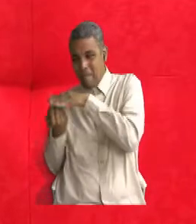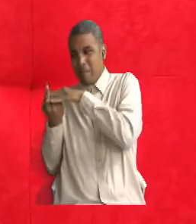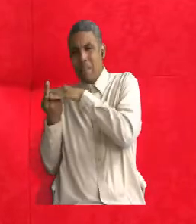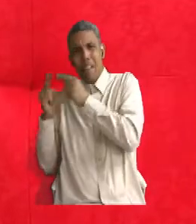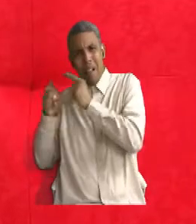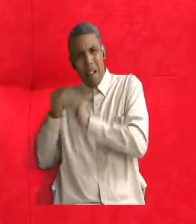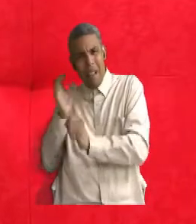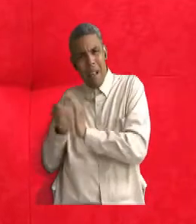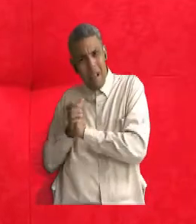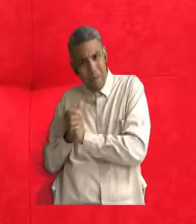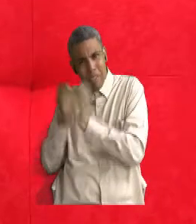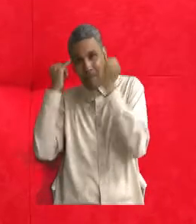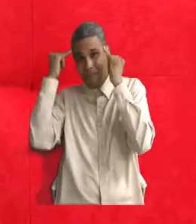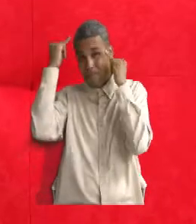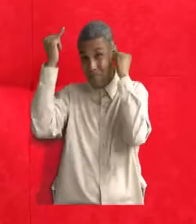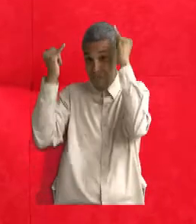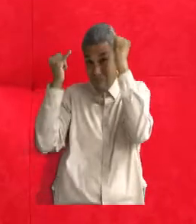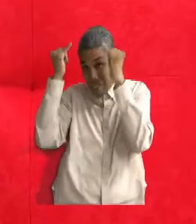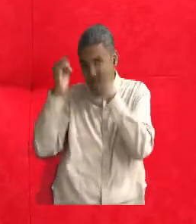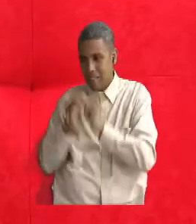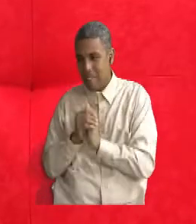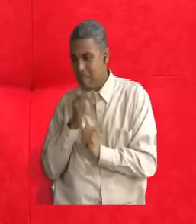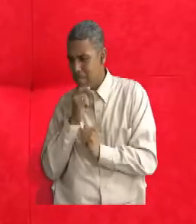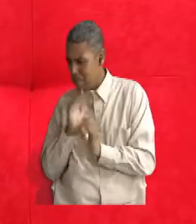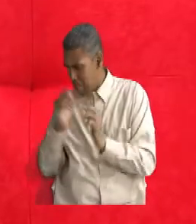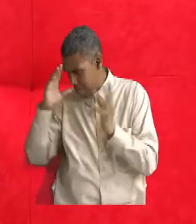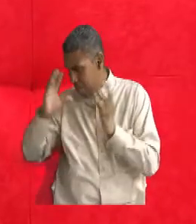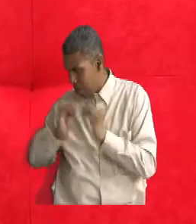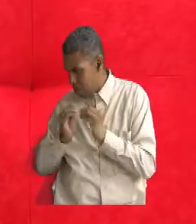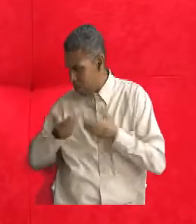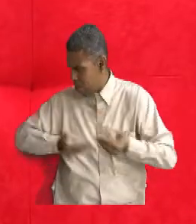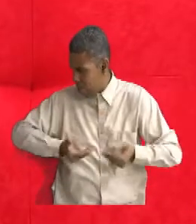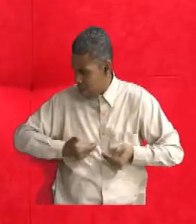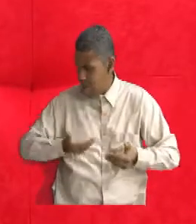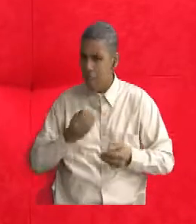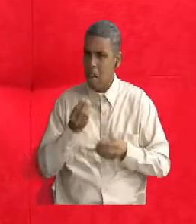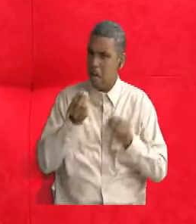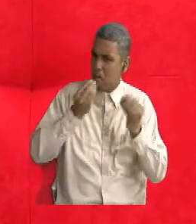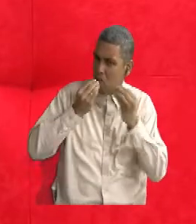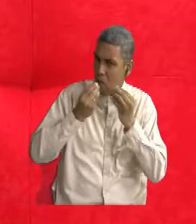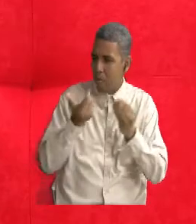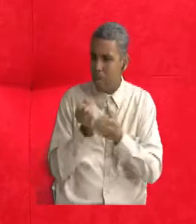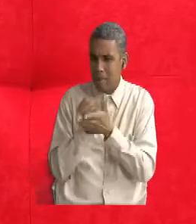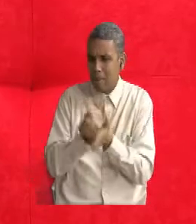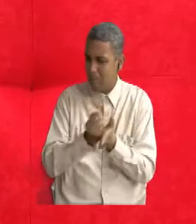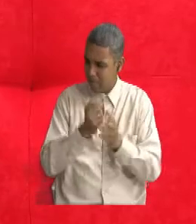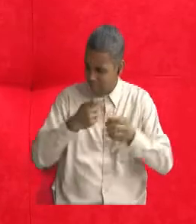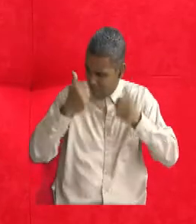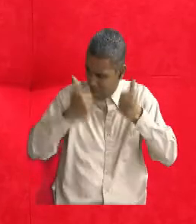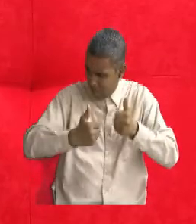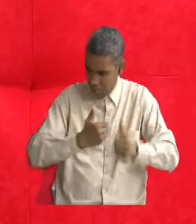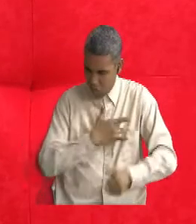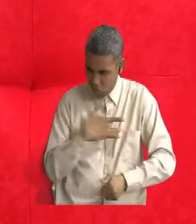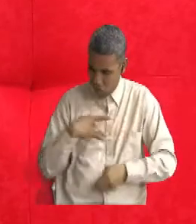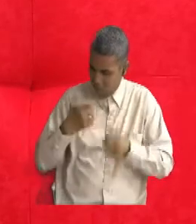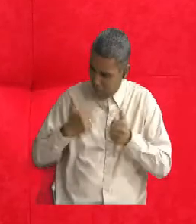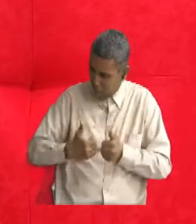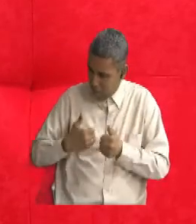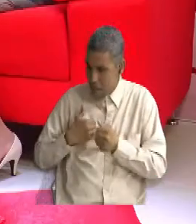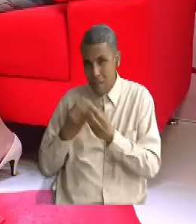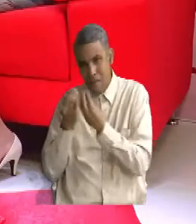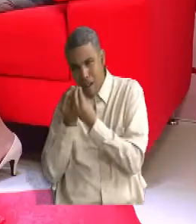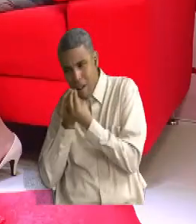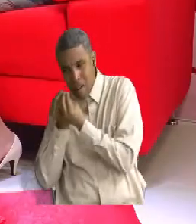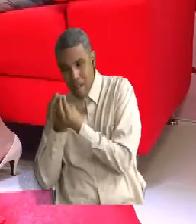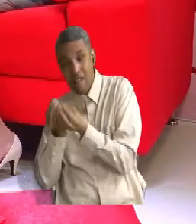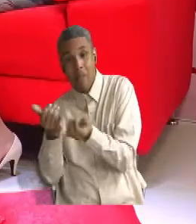a ayudarlas como a bajar de peso de manera saludable, sin pastillas, sin nada que les pueda acelerar el metabolismo, sino de una